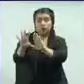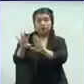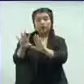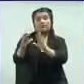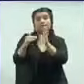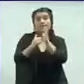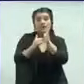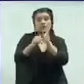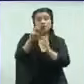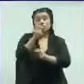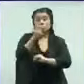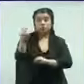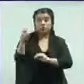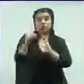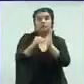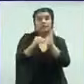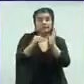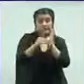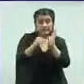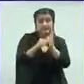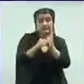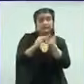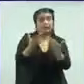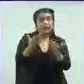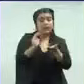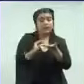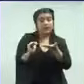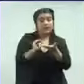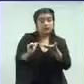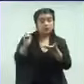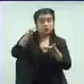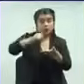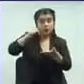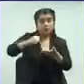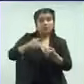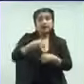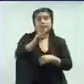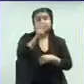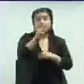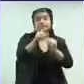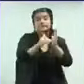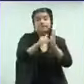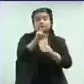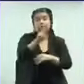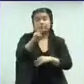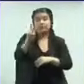6,416,889,200 quetzales, de los cuales la ejecución a la fecha es de